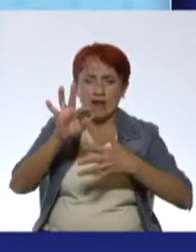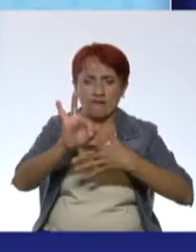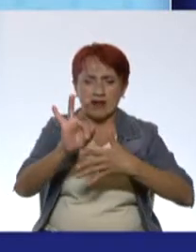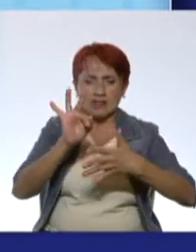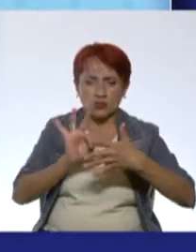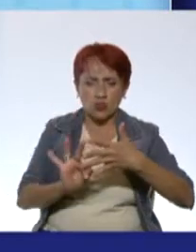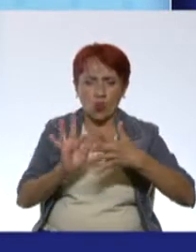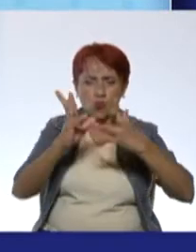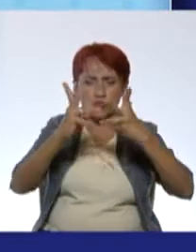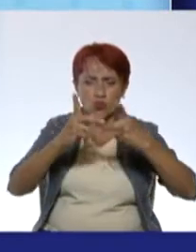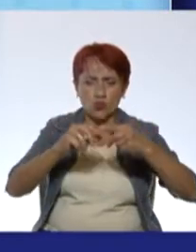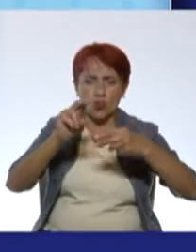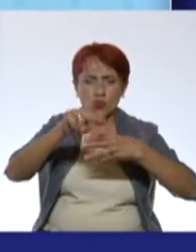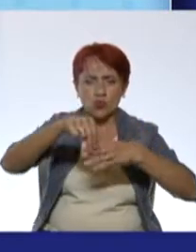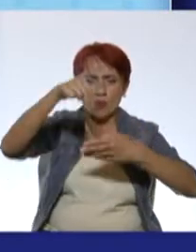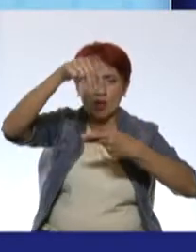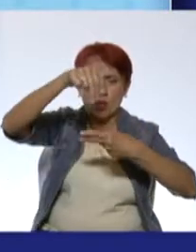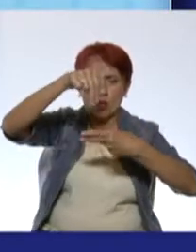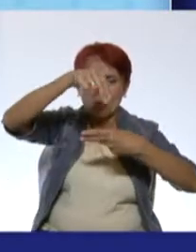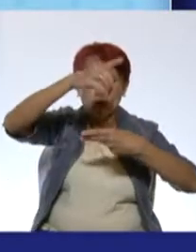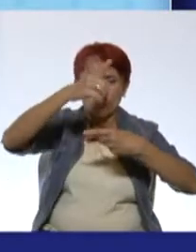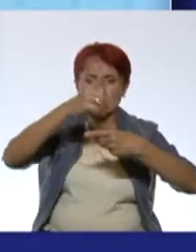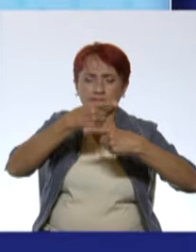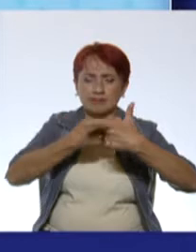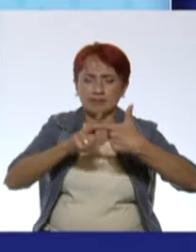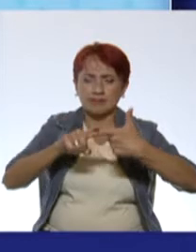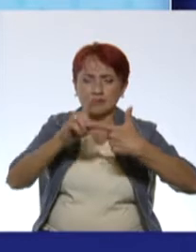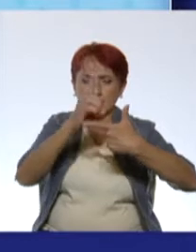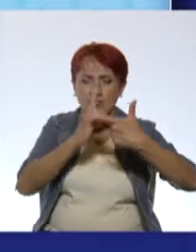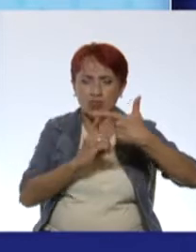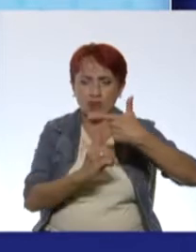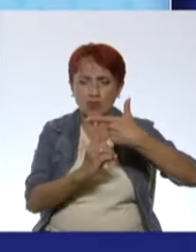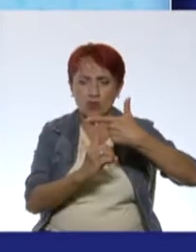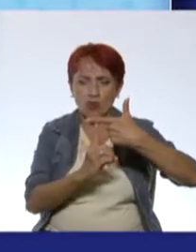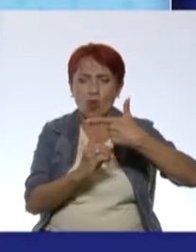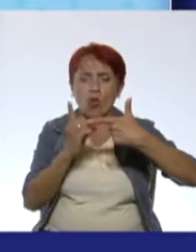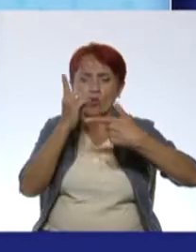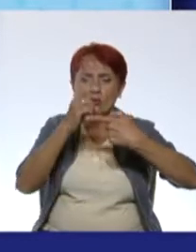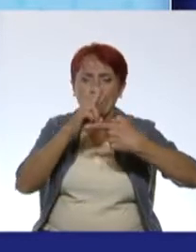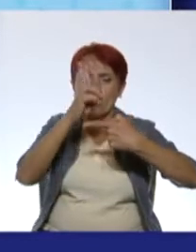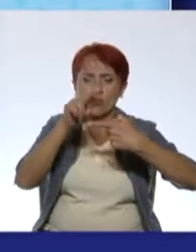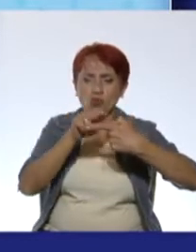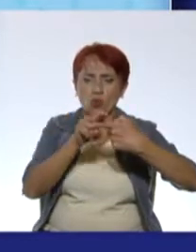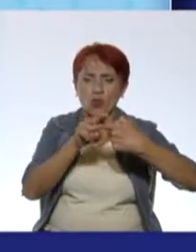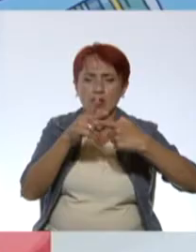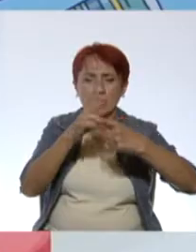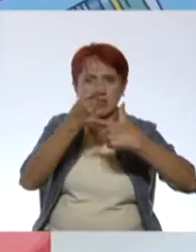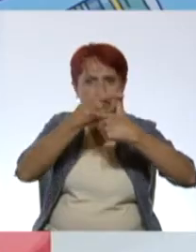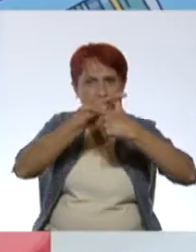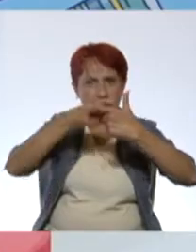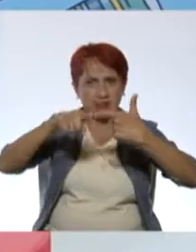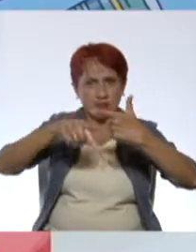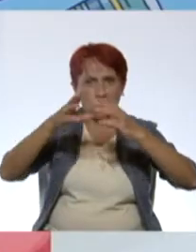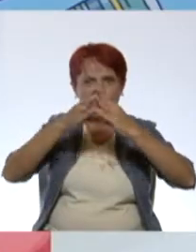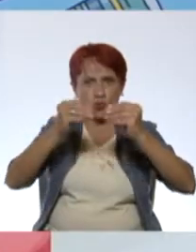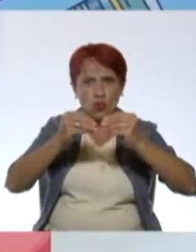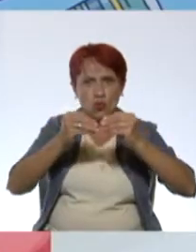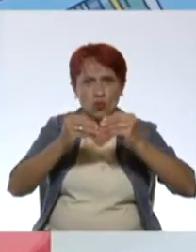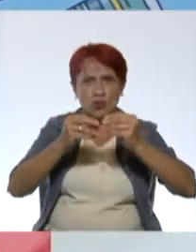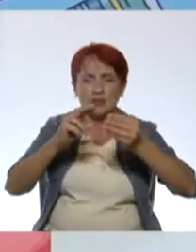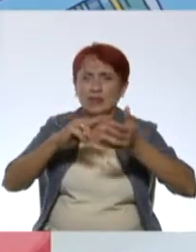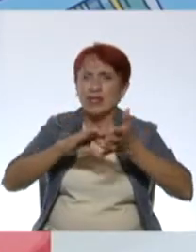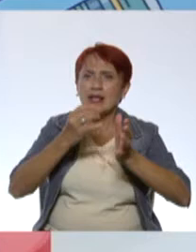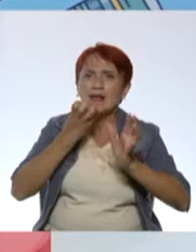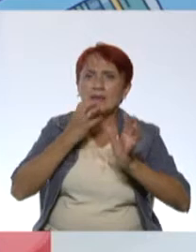dividir una fracción, el numerador, entre el denominador. ¿Qué quiere decir eso? Que toda fracción es una división y por